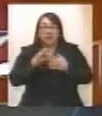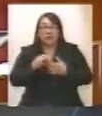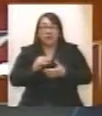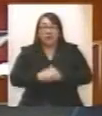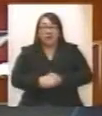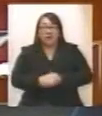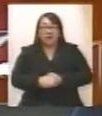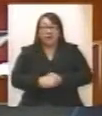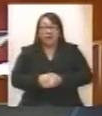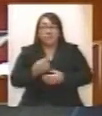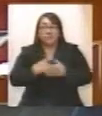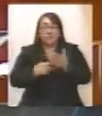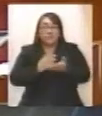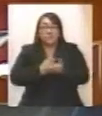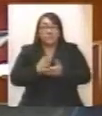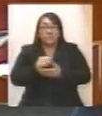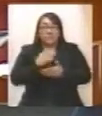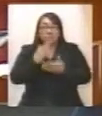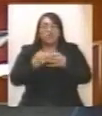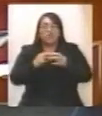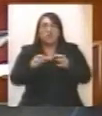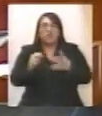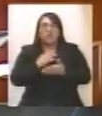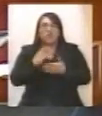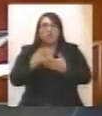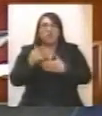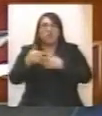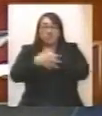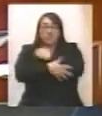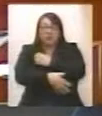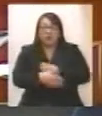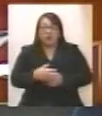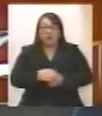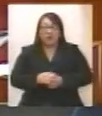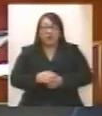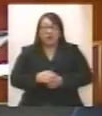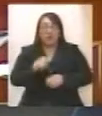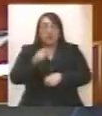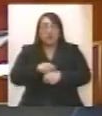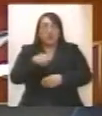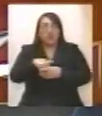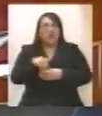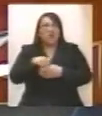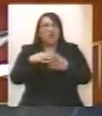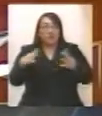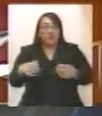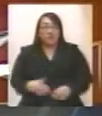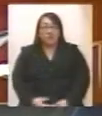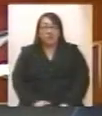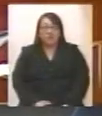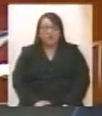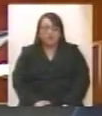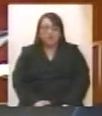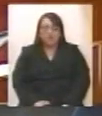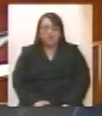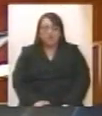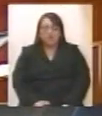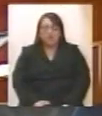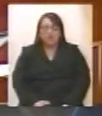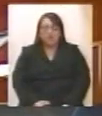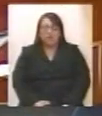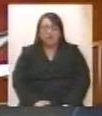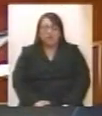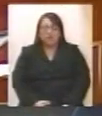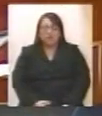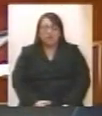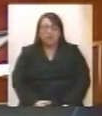especialmente los que están orientados a las poblaciones en situación de pobreza y en época electoral. En razón de ello, el